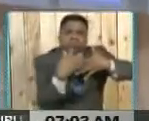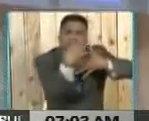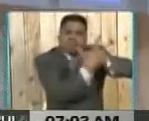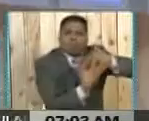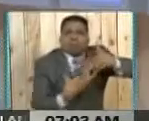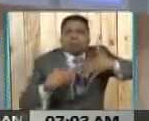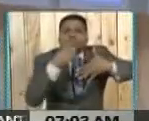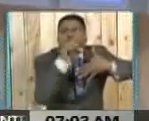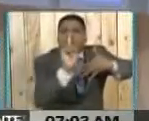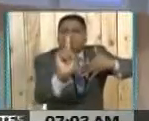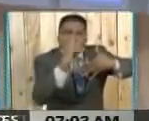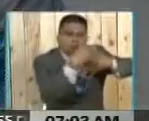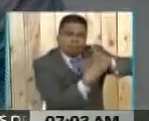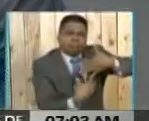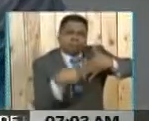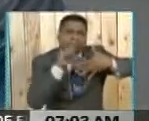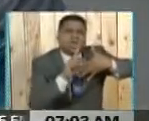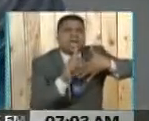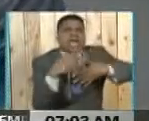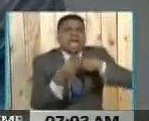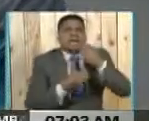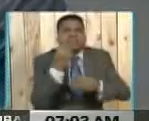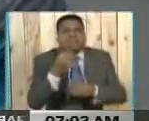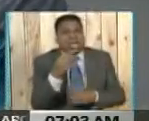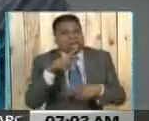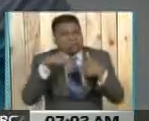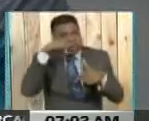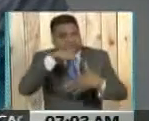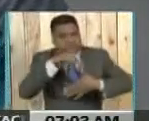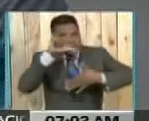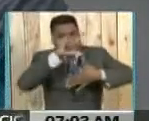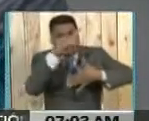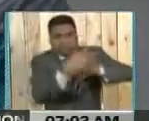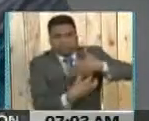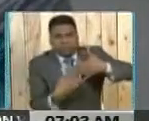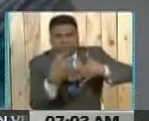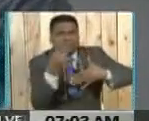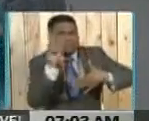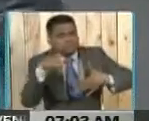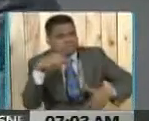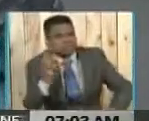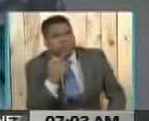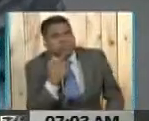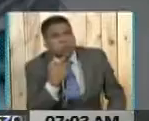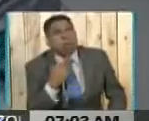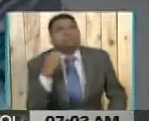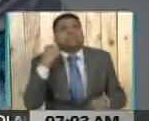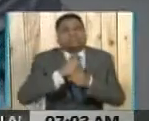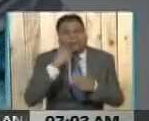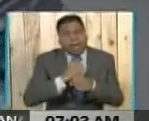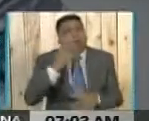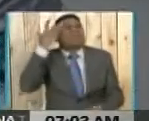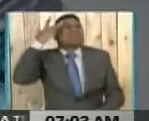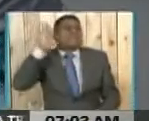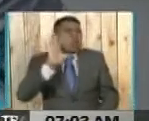menos en este hemisferio, en América Latina? Bueno, creo que si se ha trabajado, creo que sí.